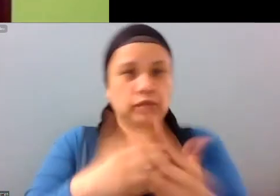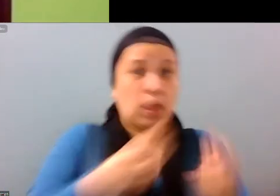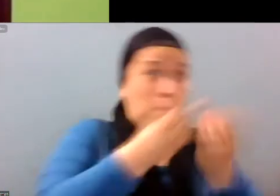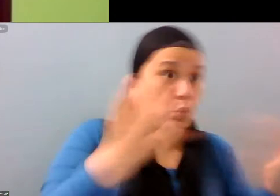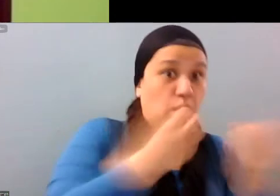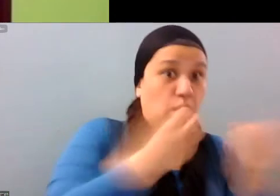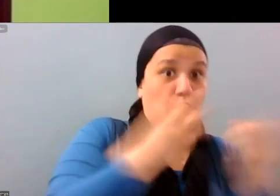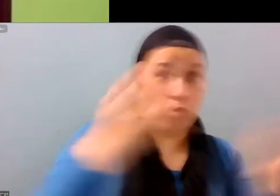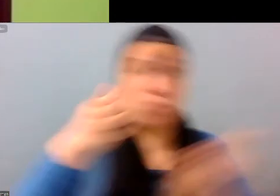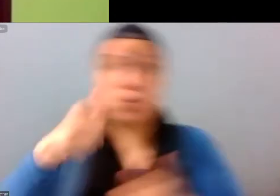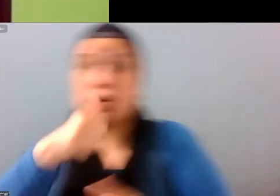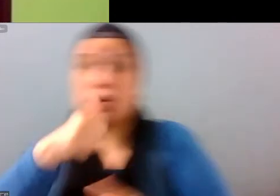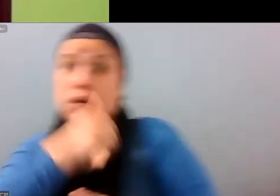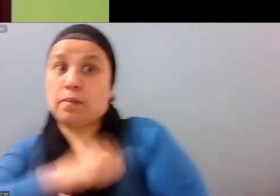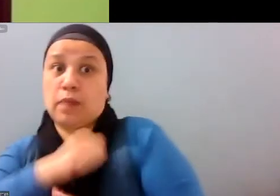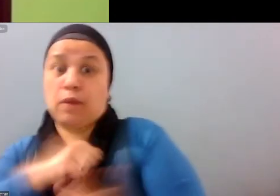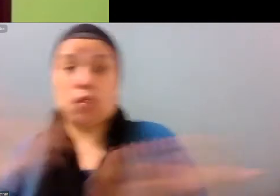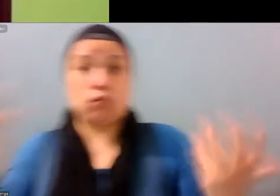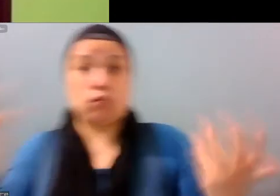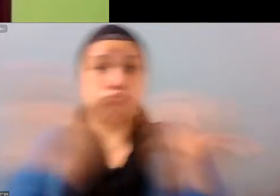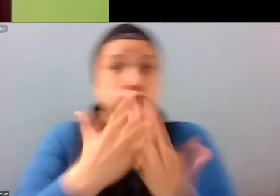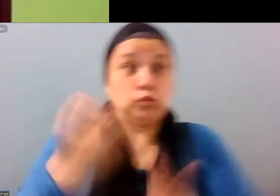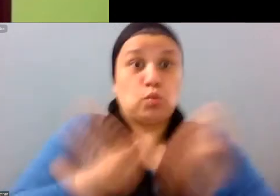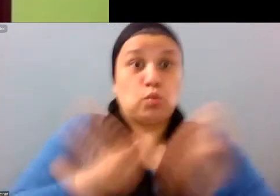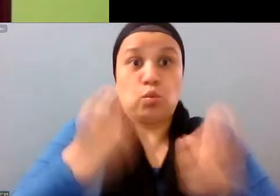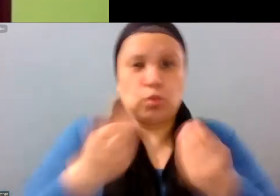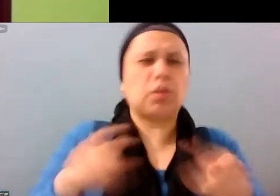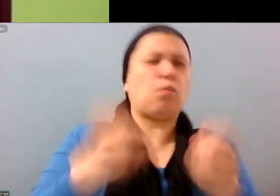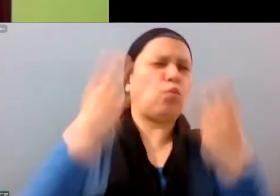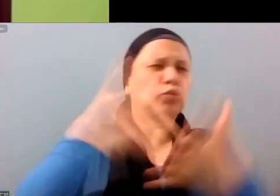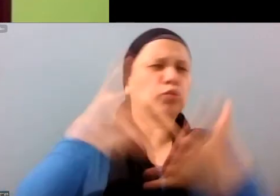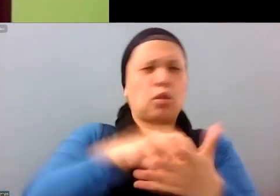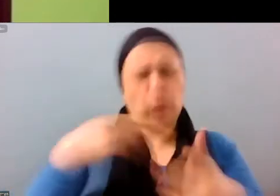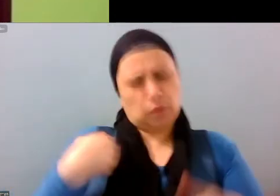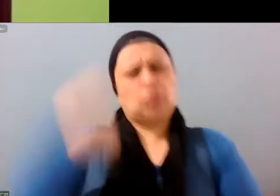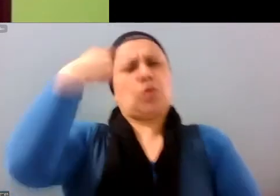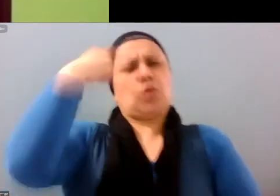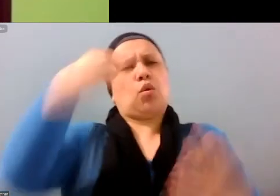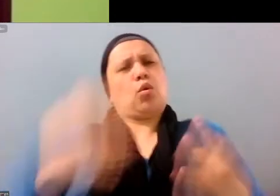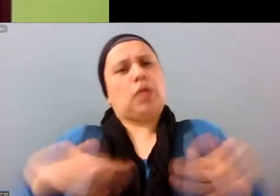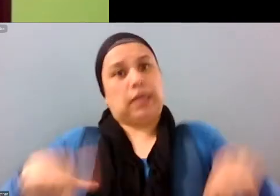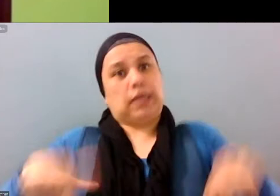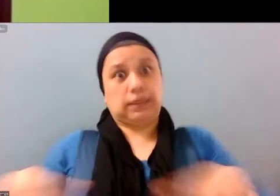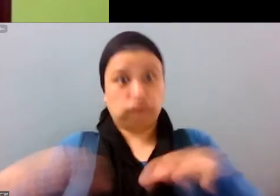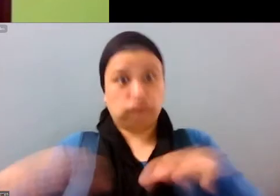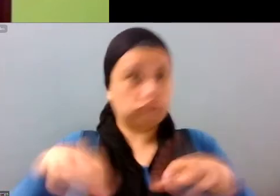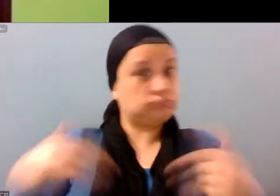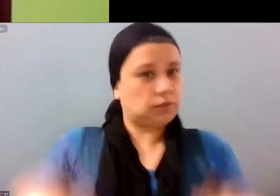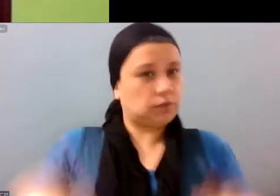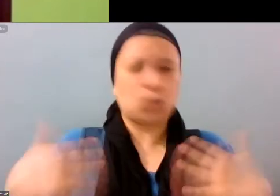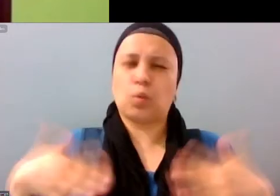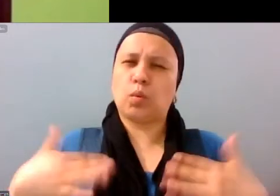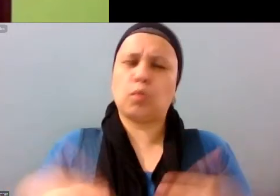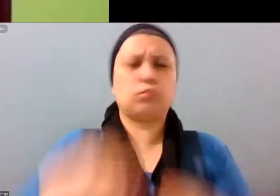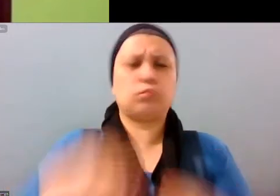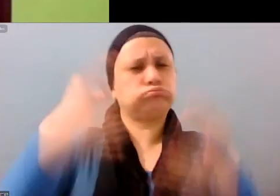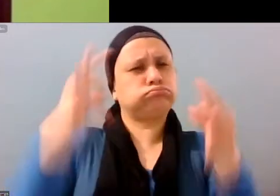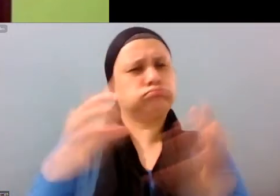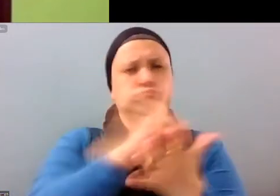en fin son muchas muchas inquietudes que yo creo que este evento que está muy bien diseñado muy bien